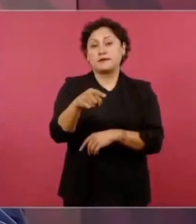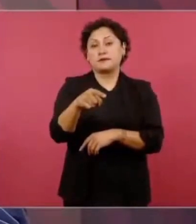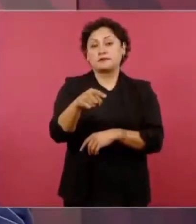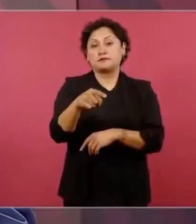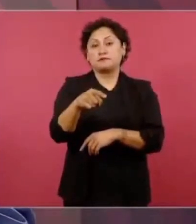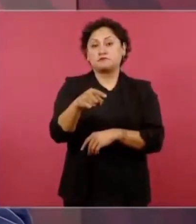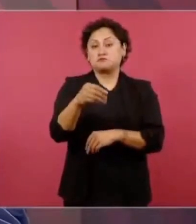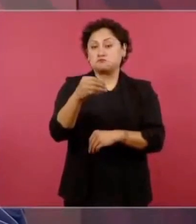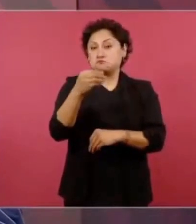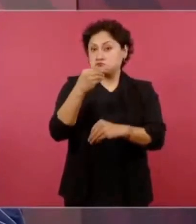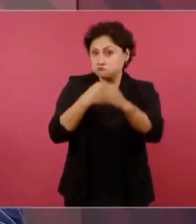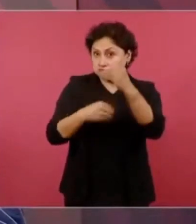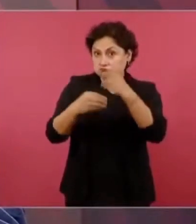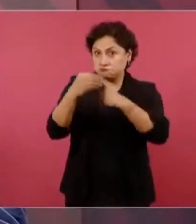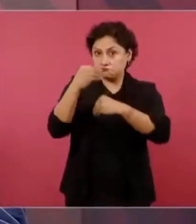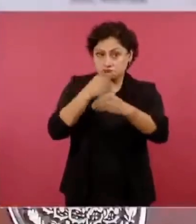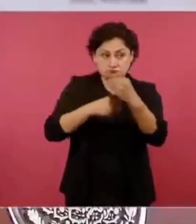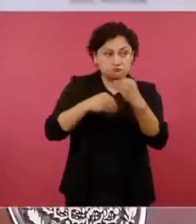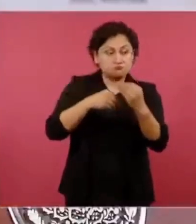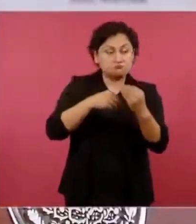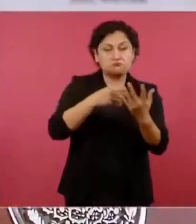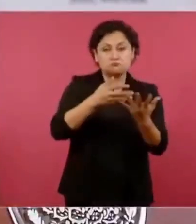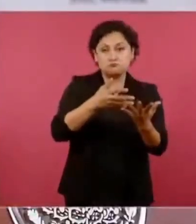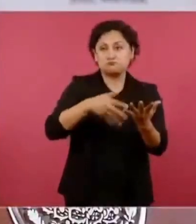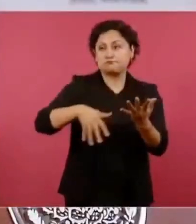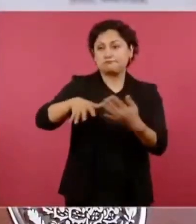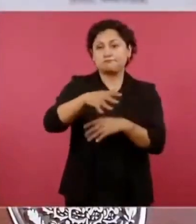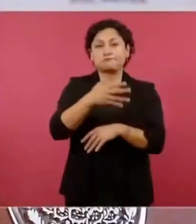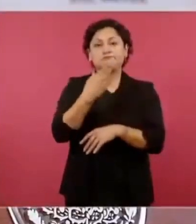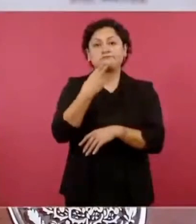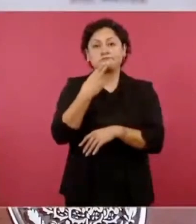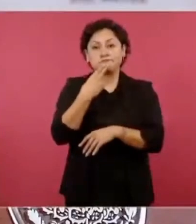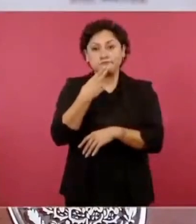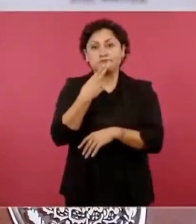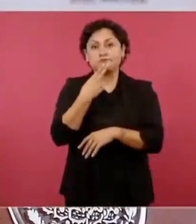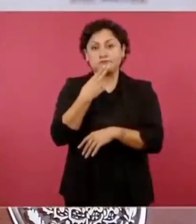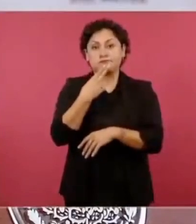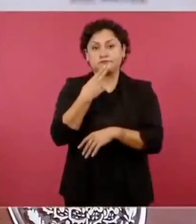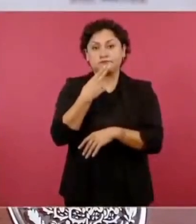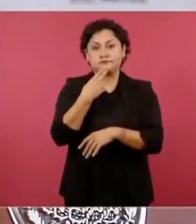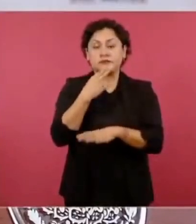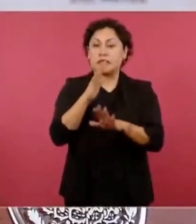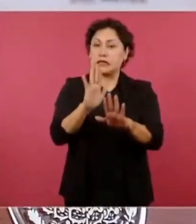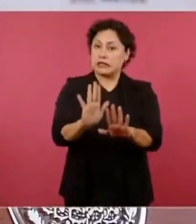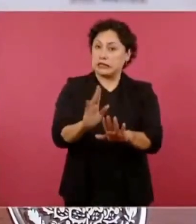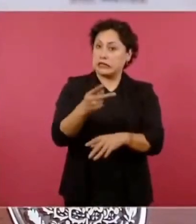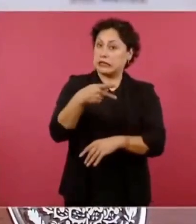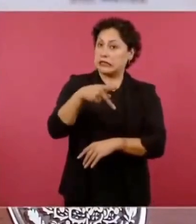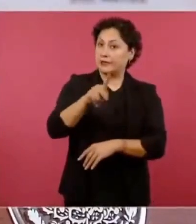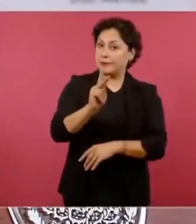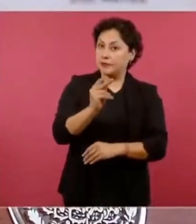pero ¿para qué alimentos?